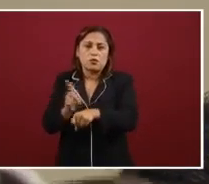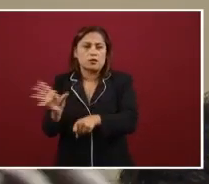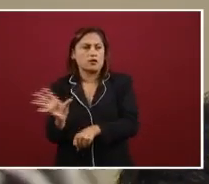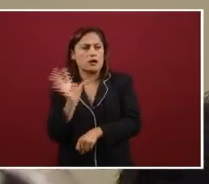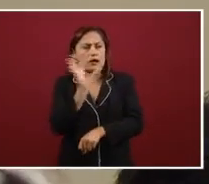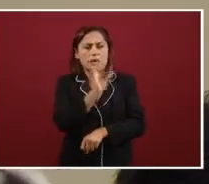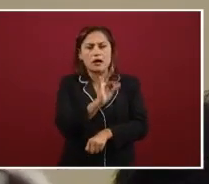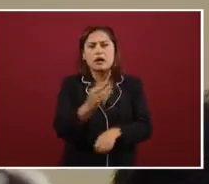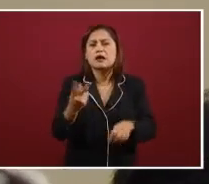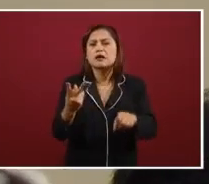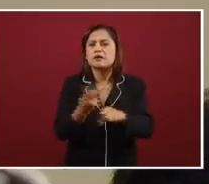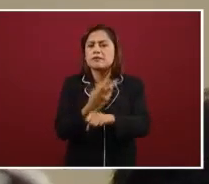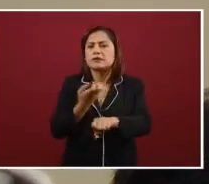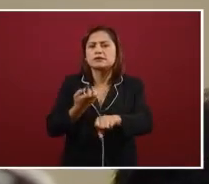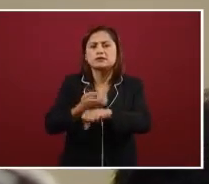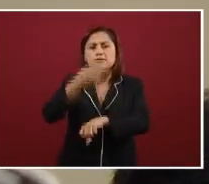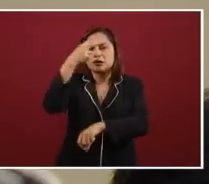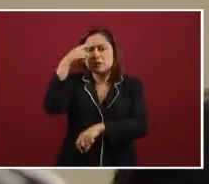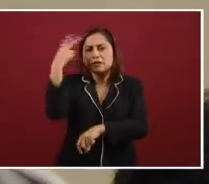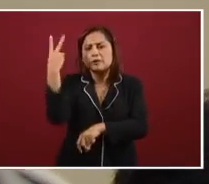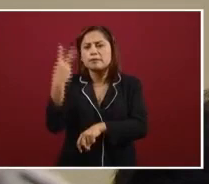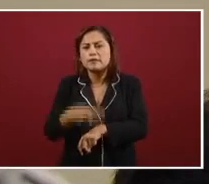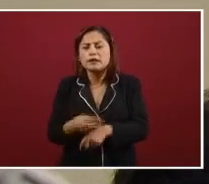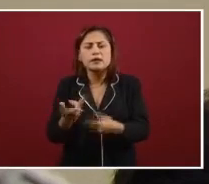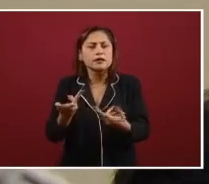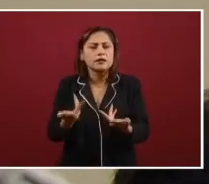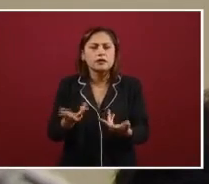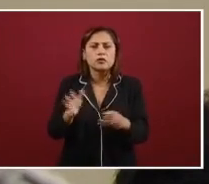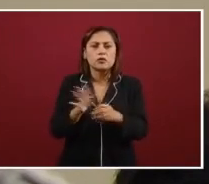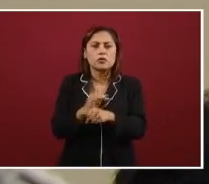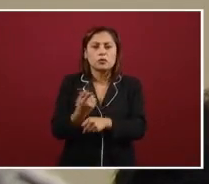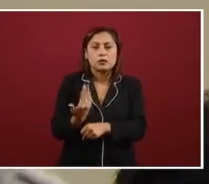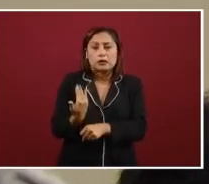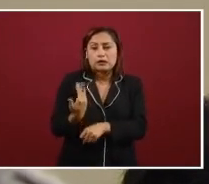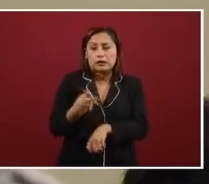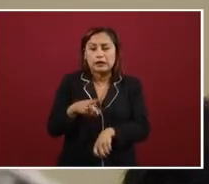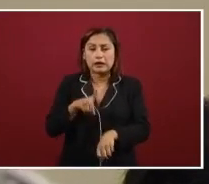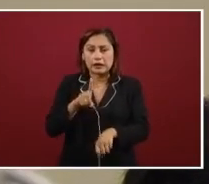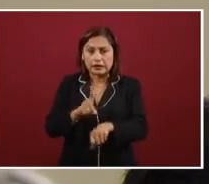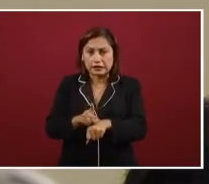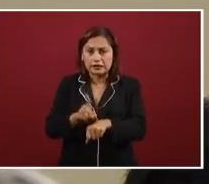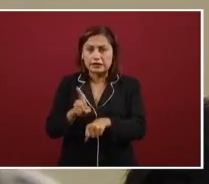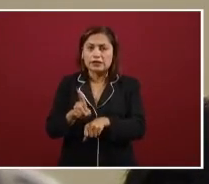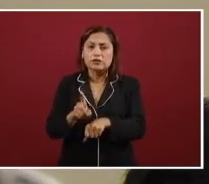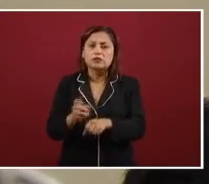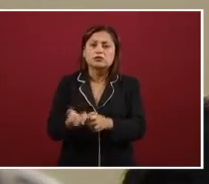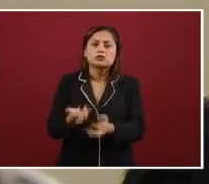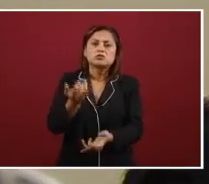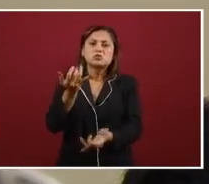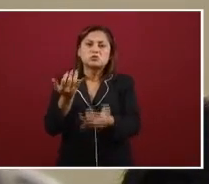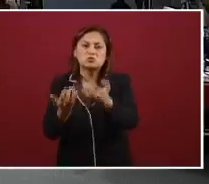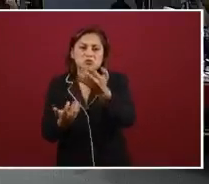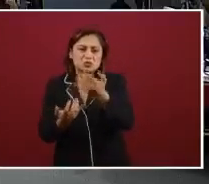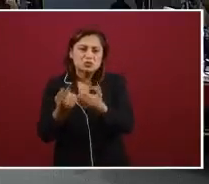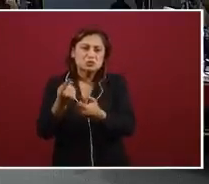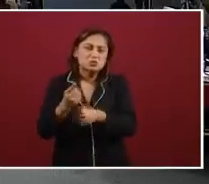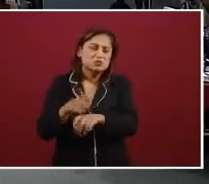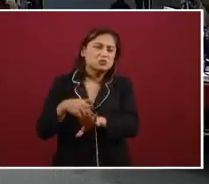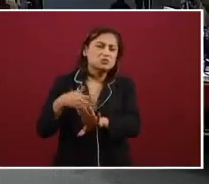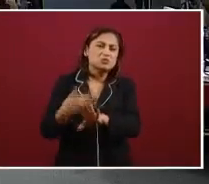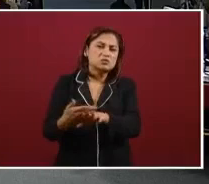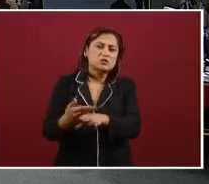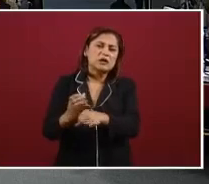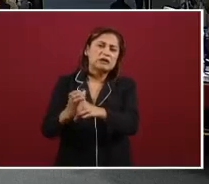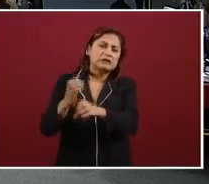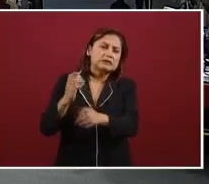los últimos días se han dado unos hechos lamentables, que son incendios a algunas rutas de transporte